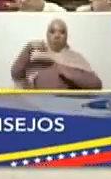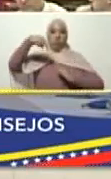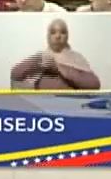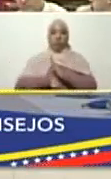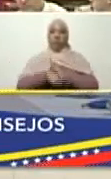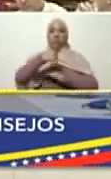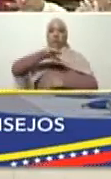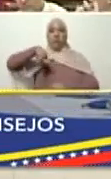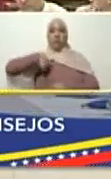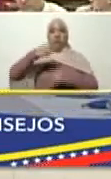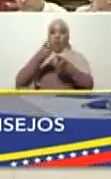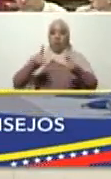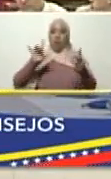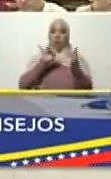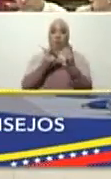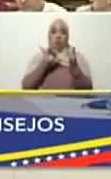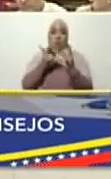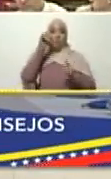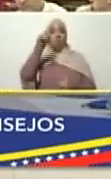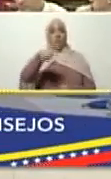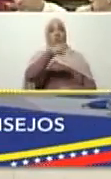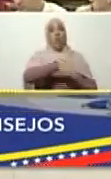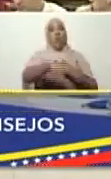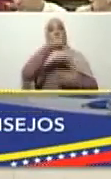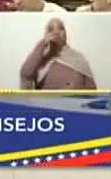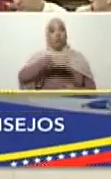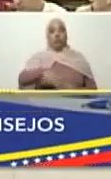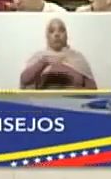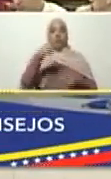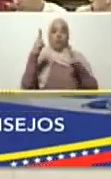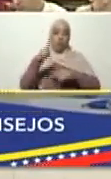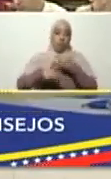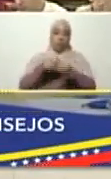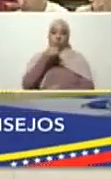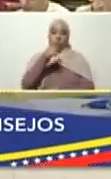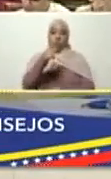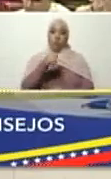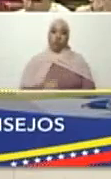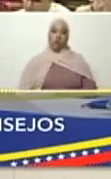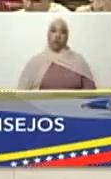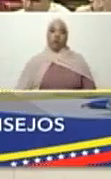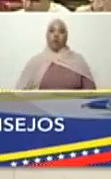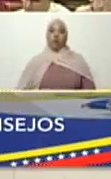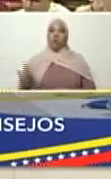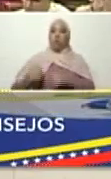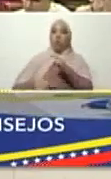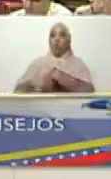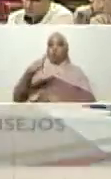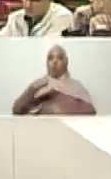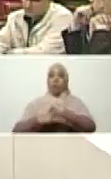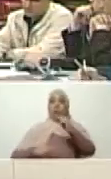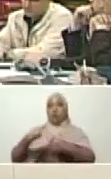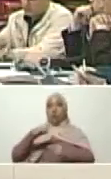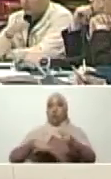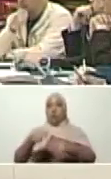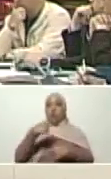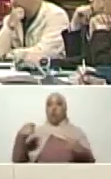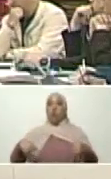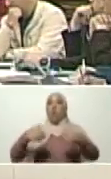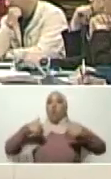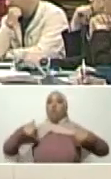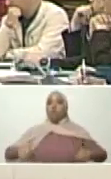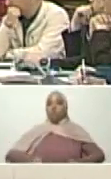nuestra democracia directa, nuestra democracia popular, bolivariana y protagónica. Tenemos que construirla con un